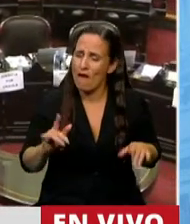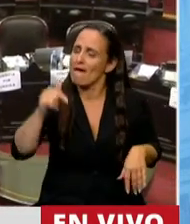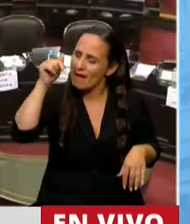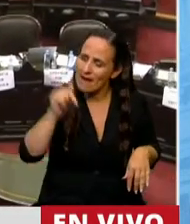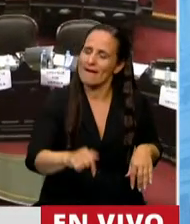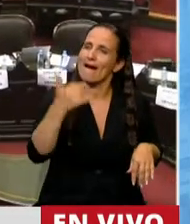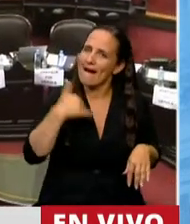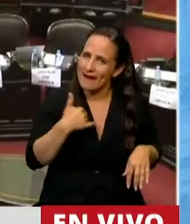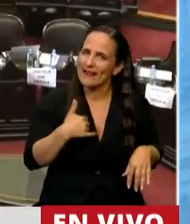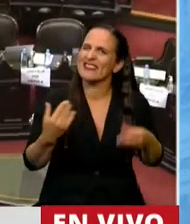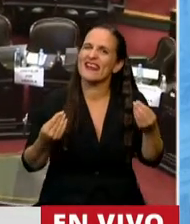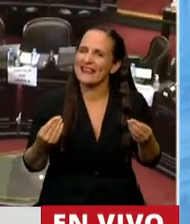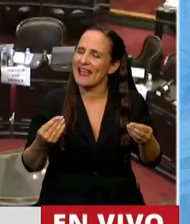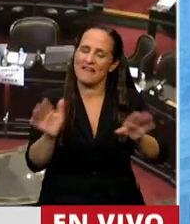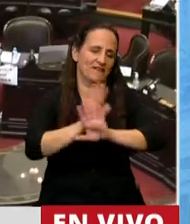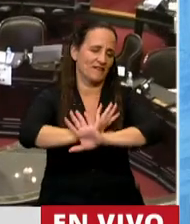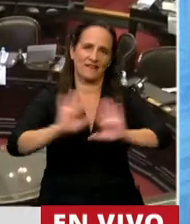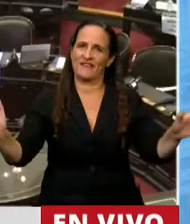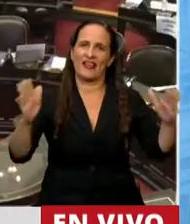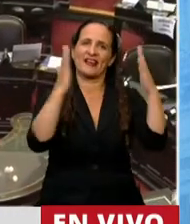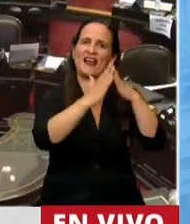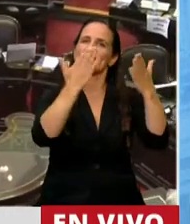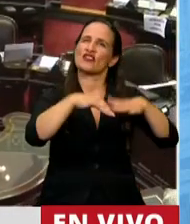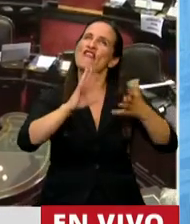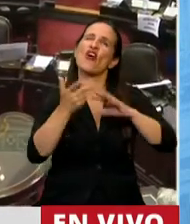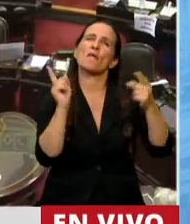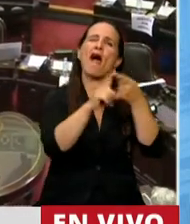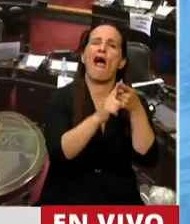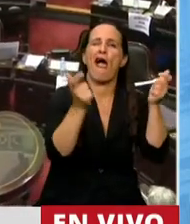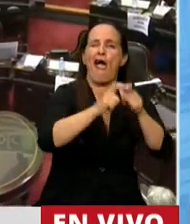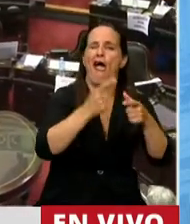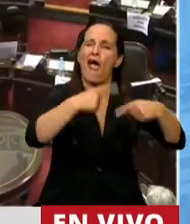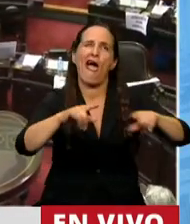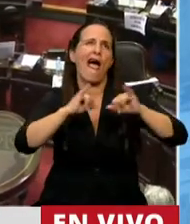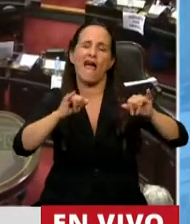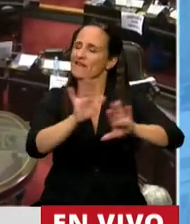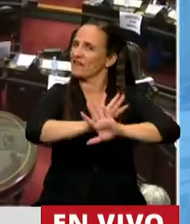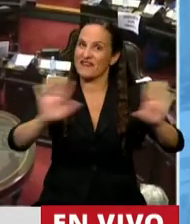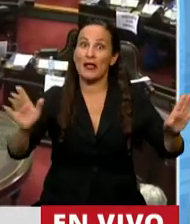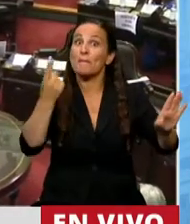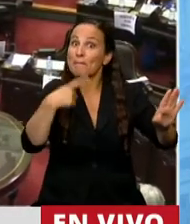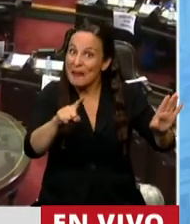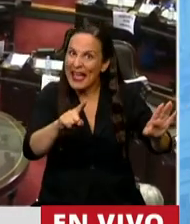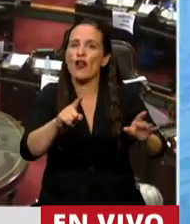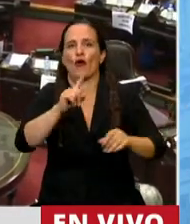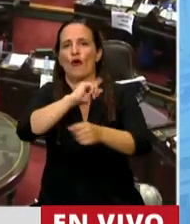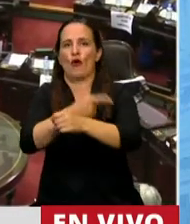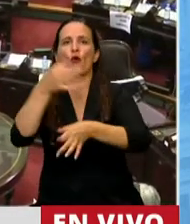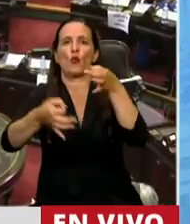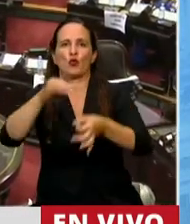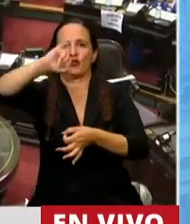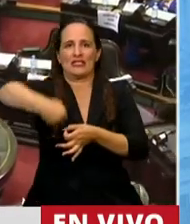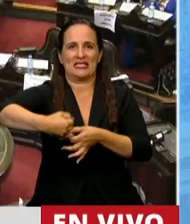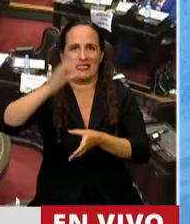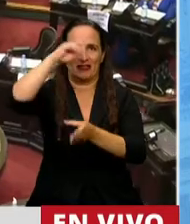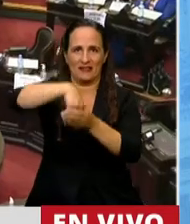Argentina perdió su sede en la Casa Rosada, pero sigue más vivo que nunca en algunos despachos del Poder Judicial, en algunos